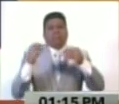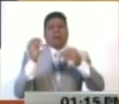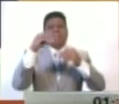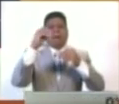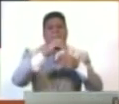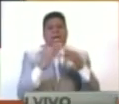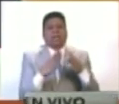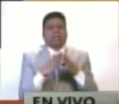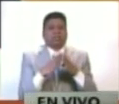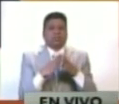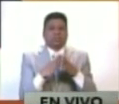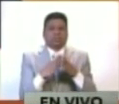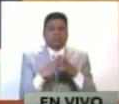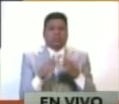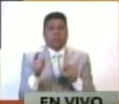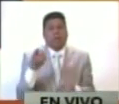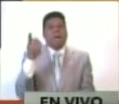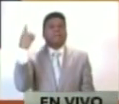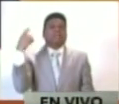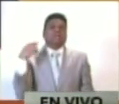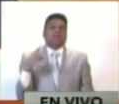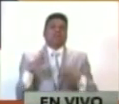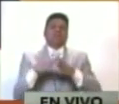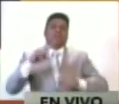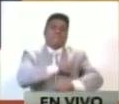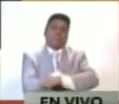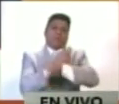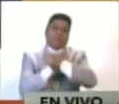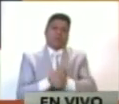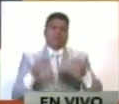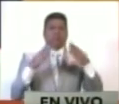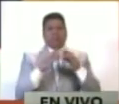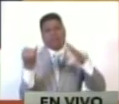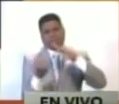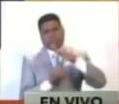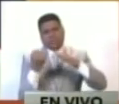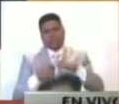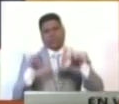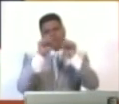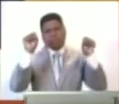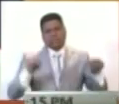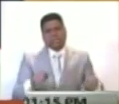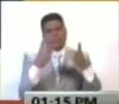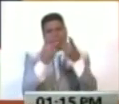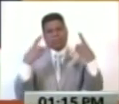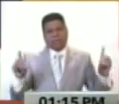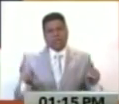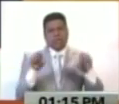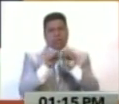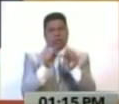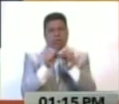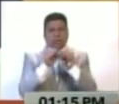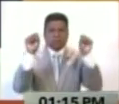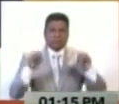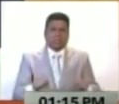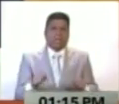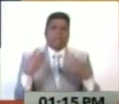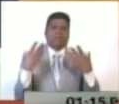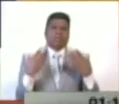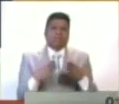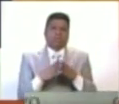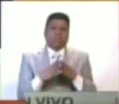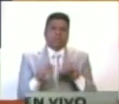el pasado fueron estados poderosos en sus instituciones, en sus sistemas democráticos, en sus sistemas de derechos humanos, de garantía, de